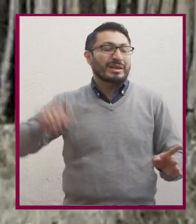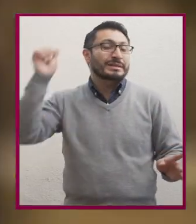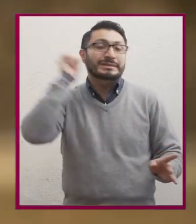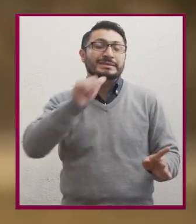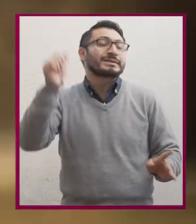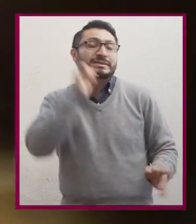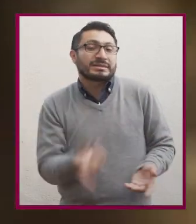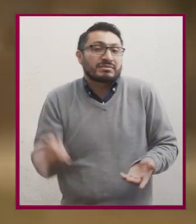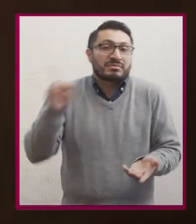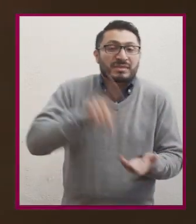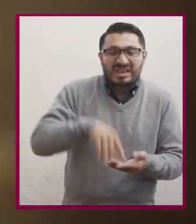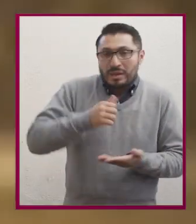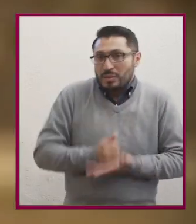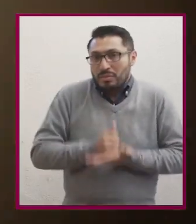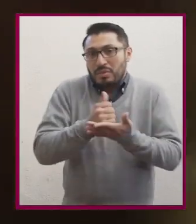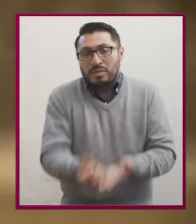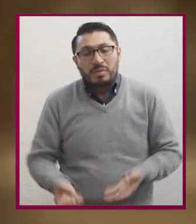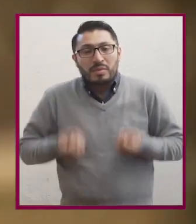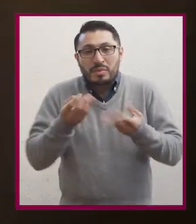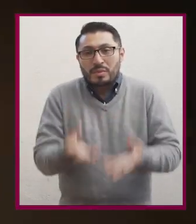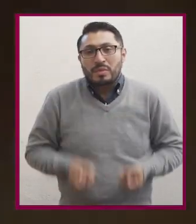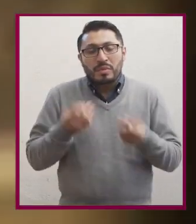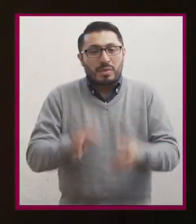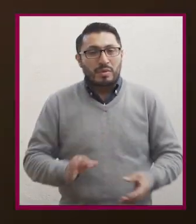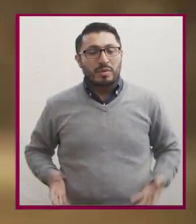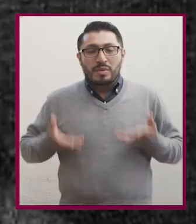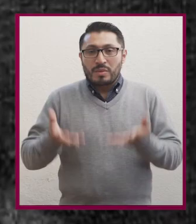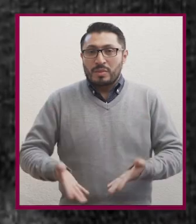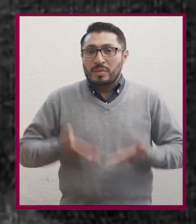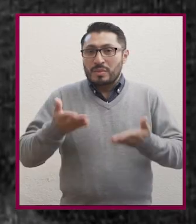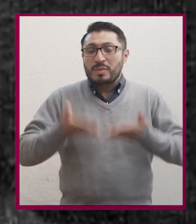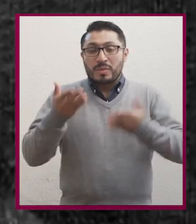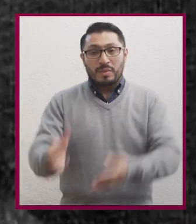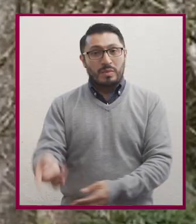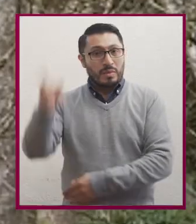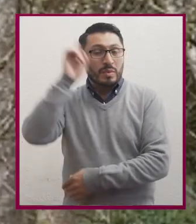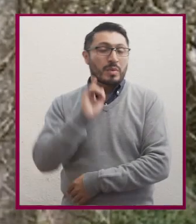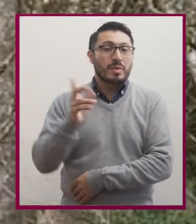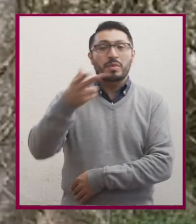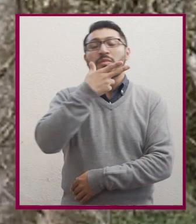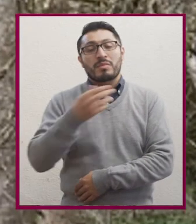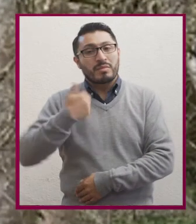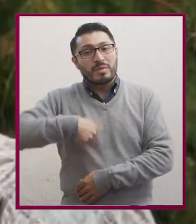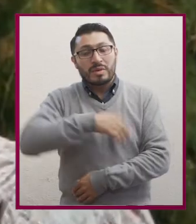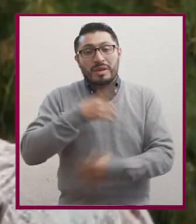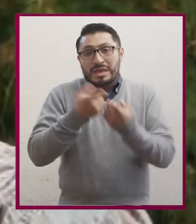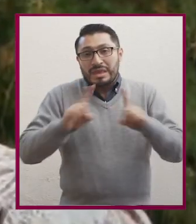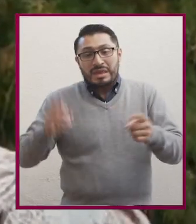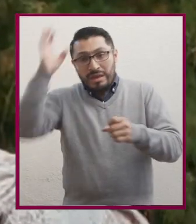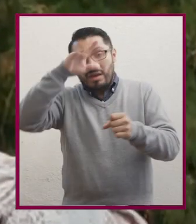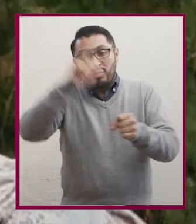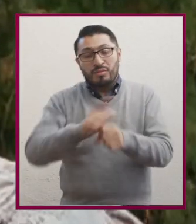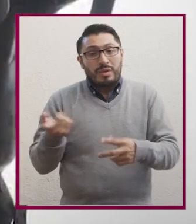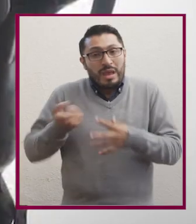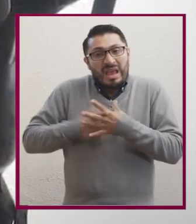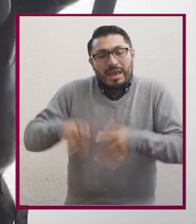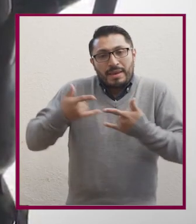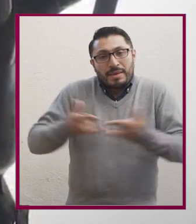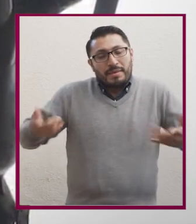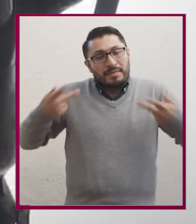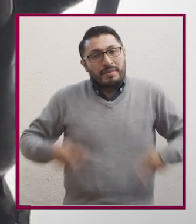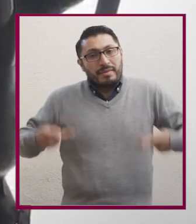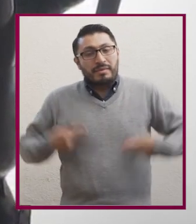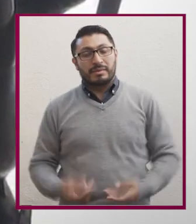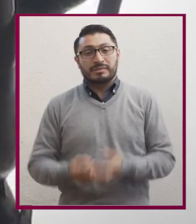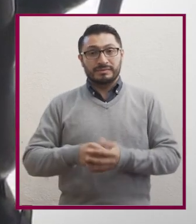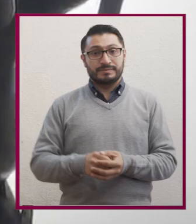allí, contribuyendo a la supervivencia de nuestra especie y al desarrollo de la cultura desde los inicios de la humanidad. El estatus